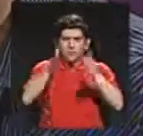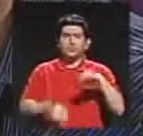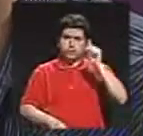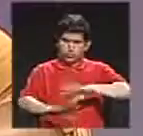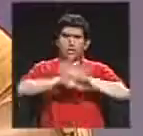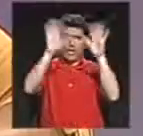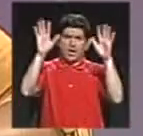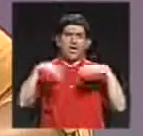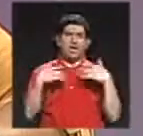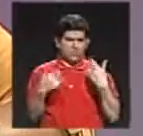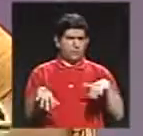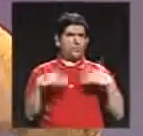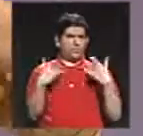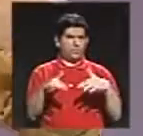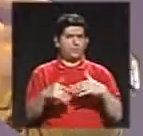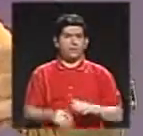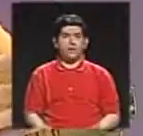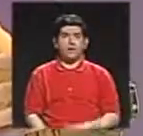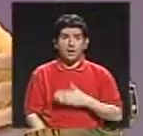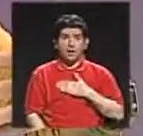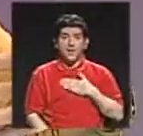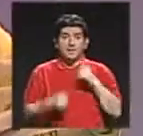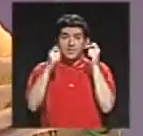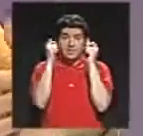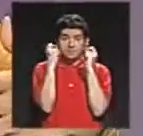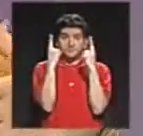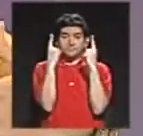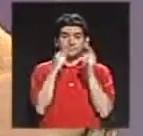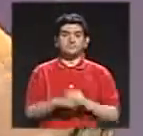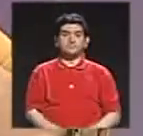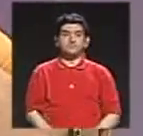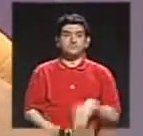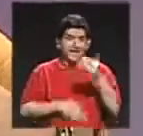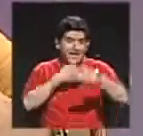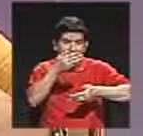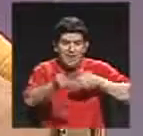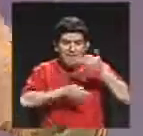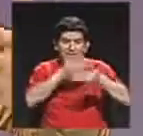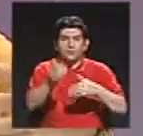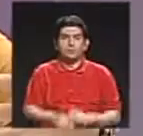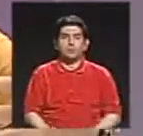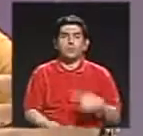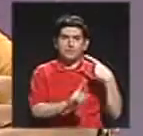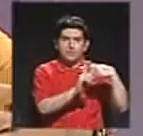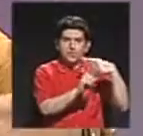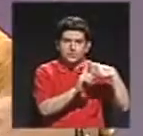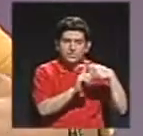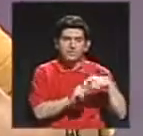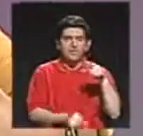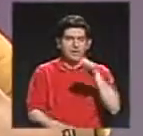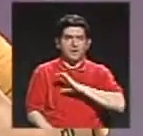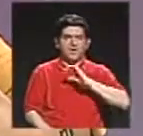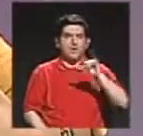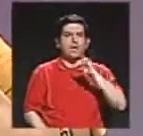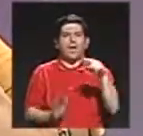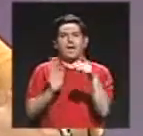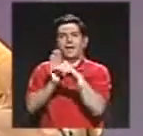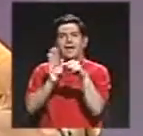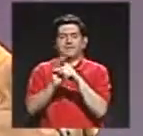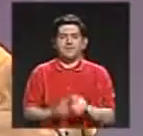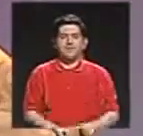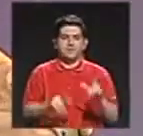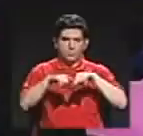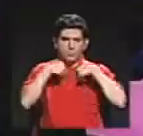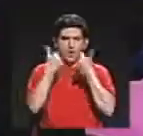claro recibía muchísima y lo que a mí más me sorprendía Es que la retroalimentación era tanto positiva por su conducta como negativa